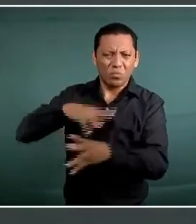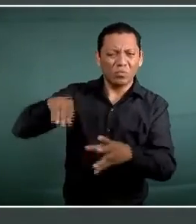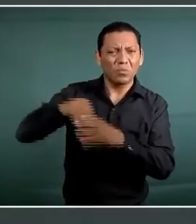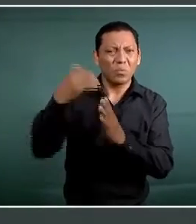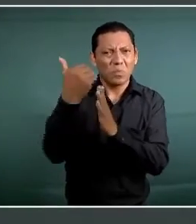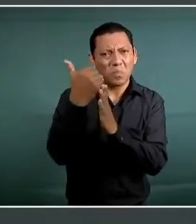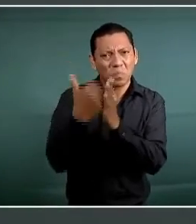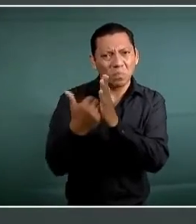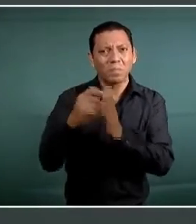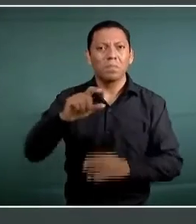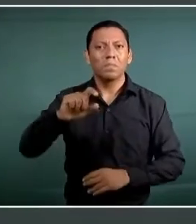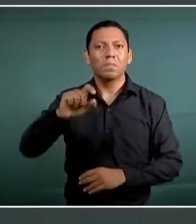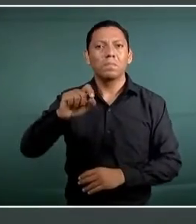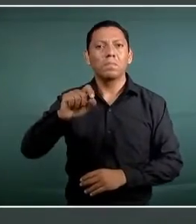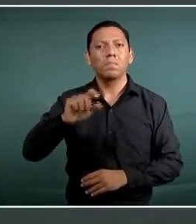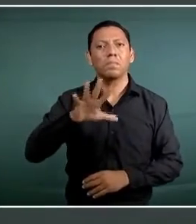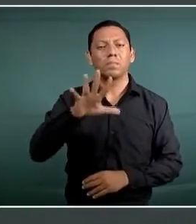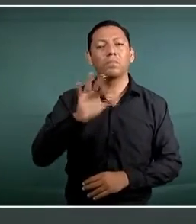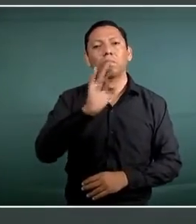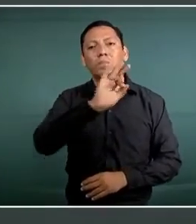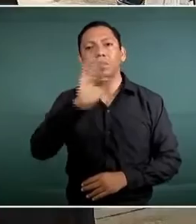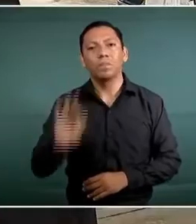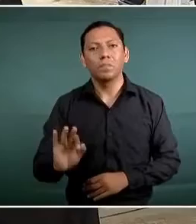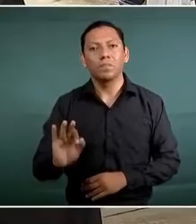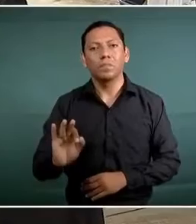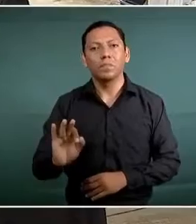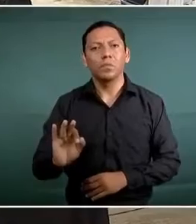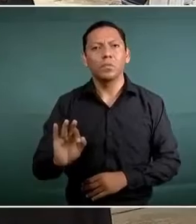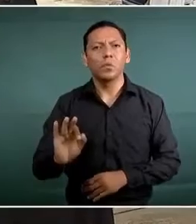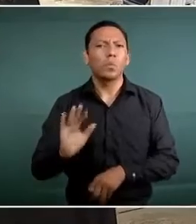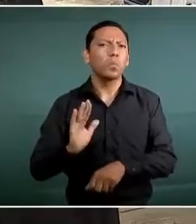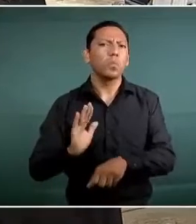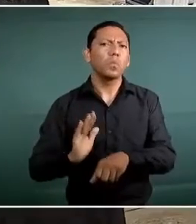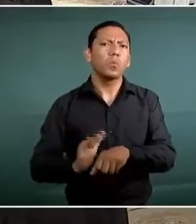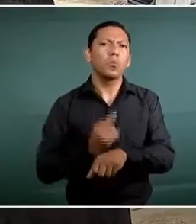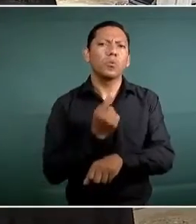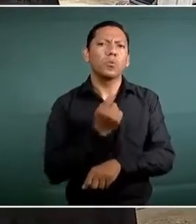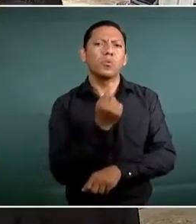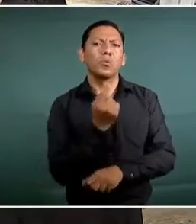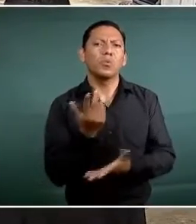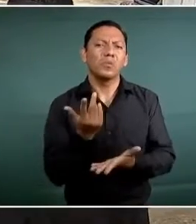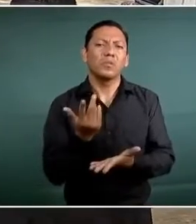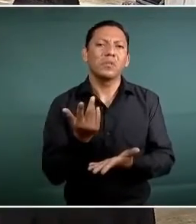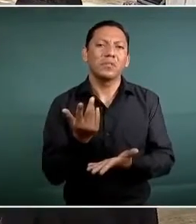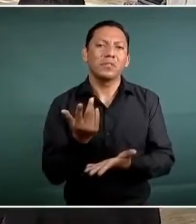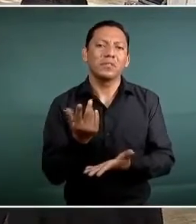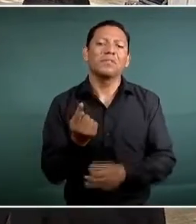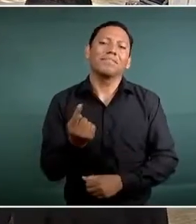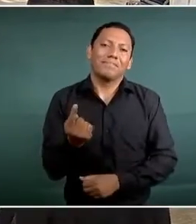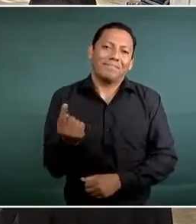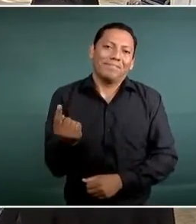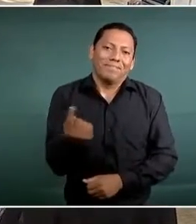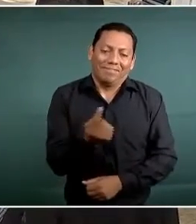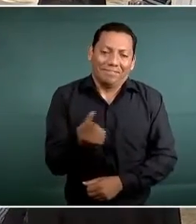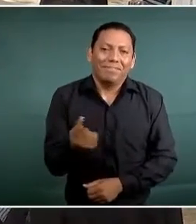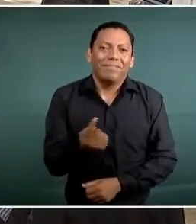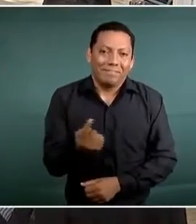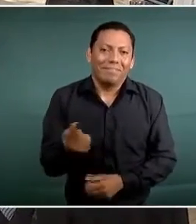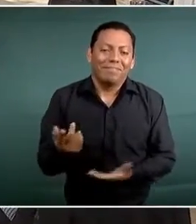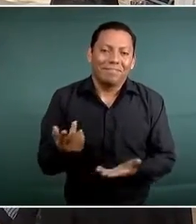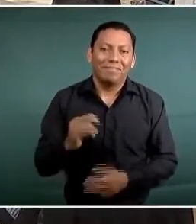por ciento. Pero esto obedece también que de acuerdo